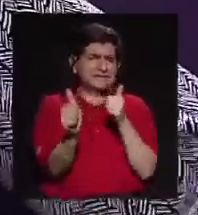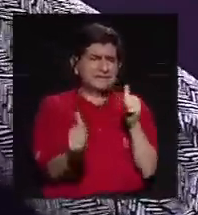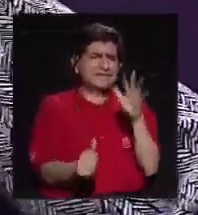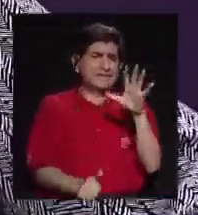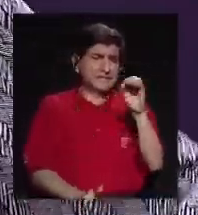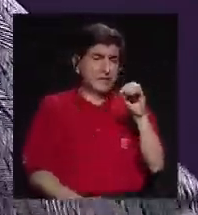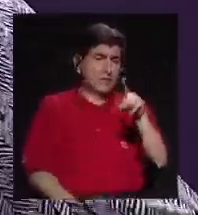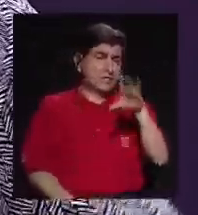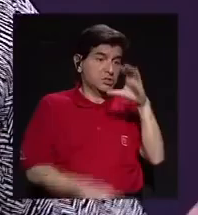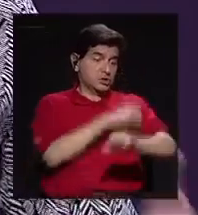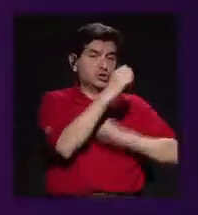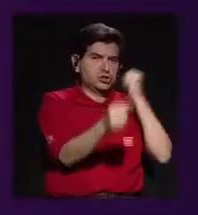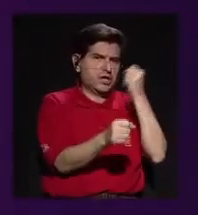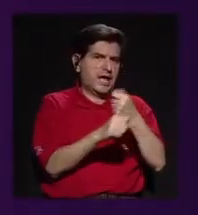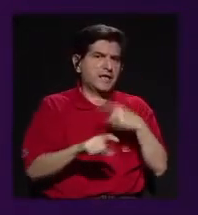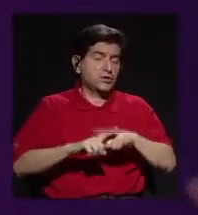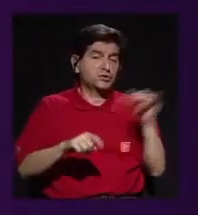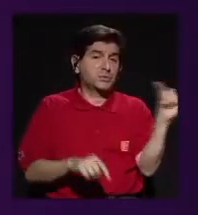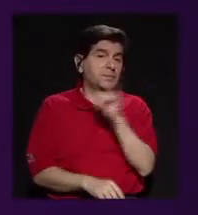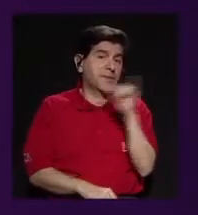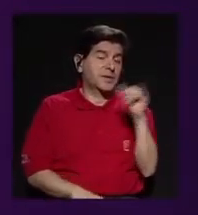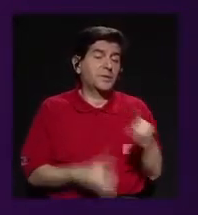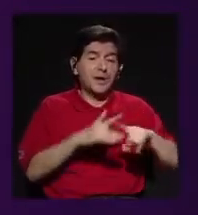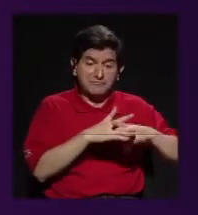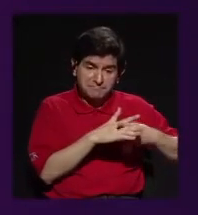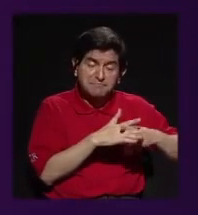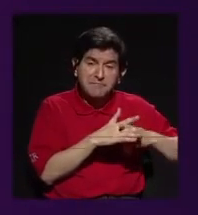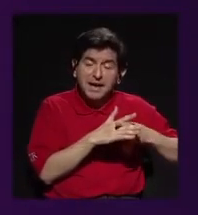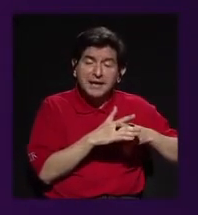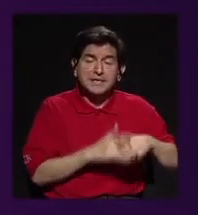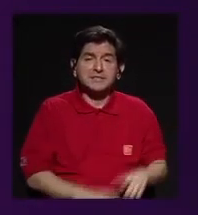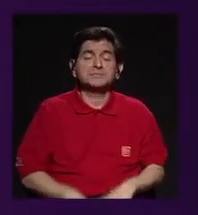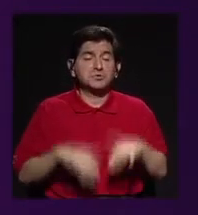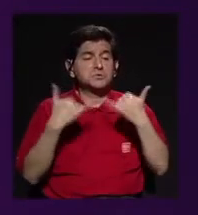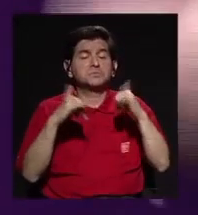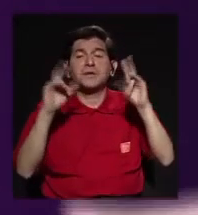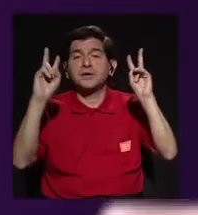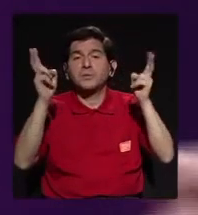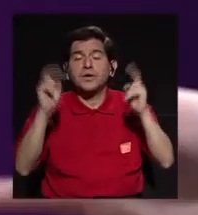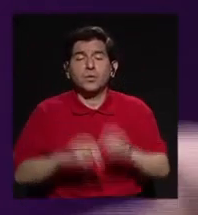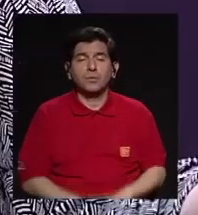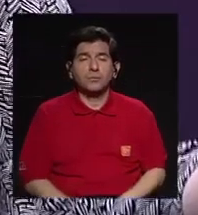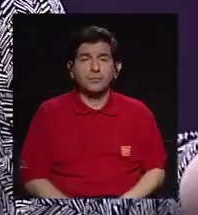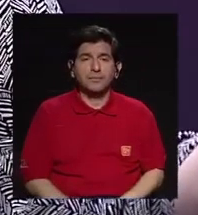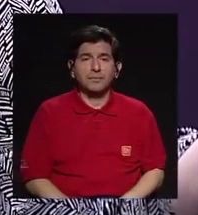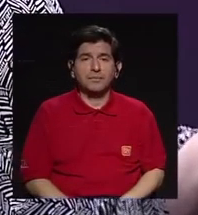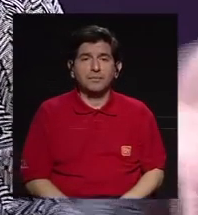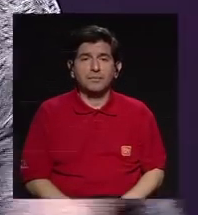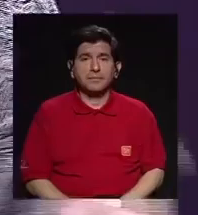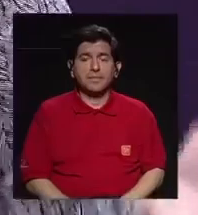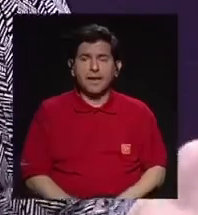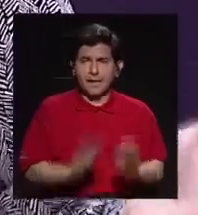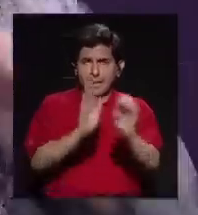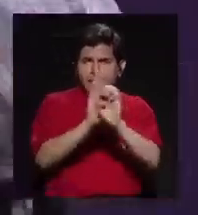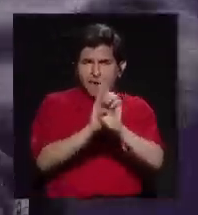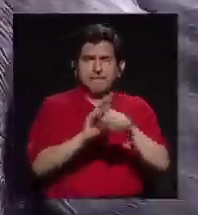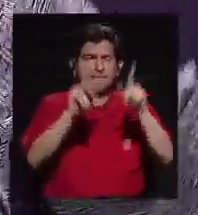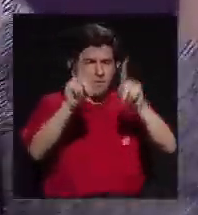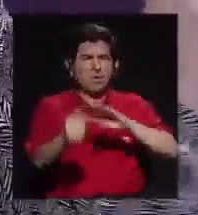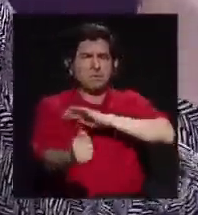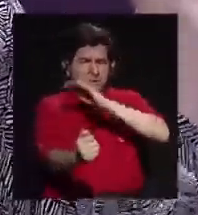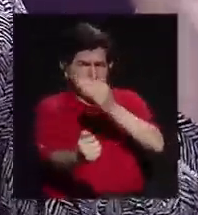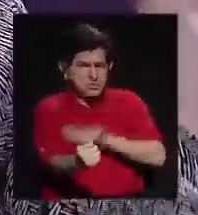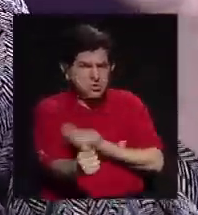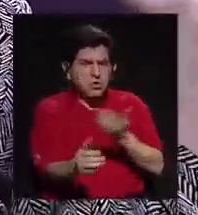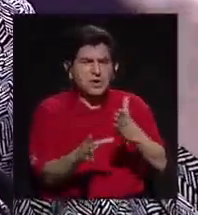50, 100 años, ¿verdad? Pero también hay mecanismos con los cuales jugar. Entonces, no es que alguien llegó al poder y va a